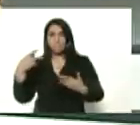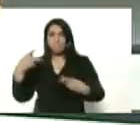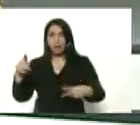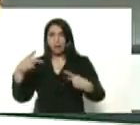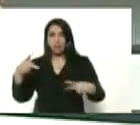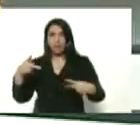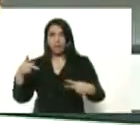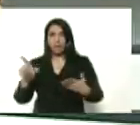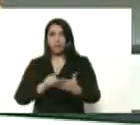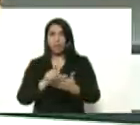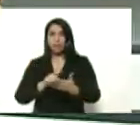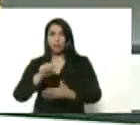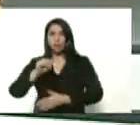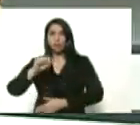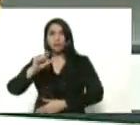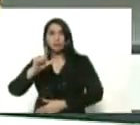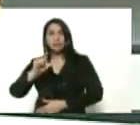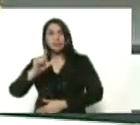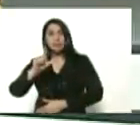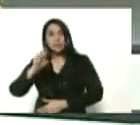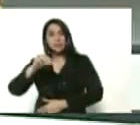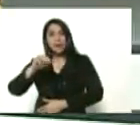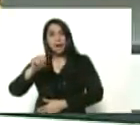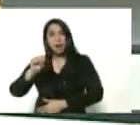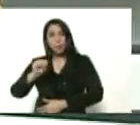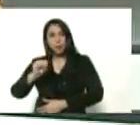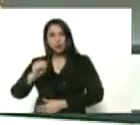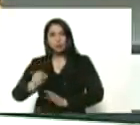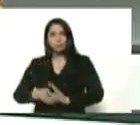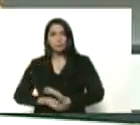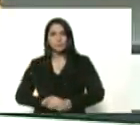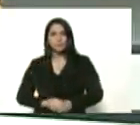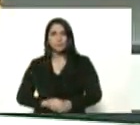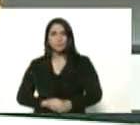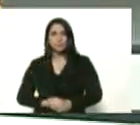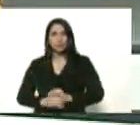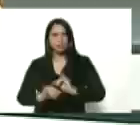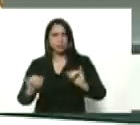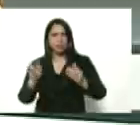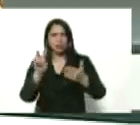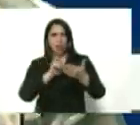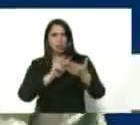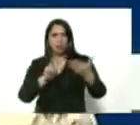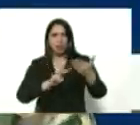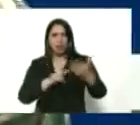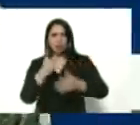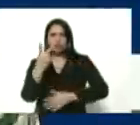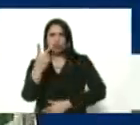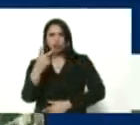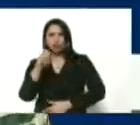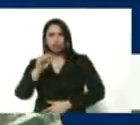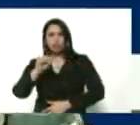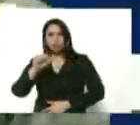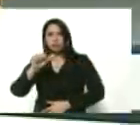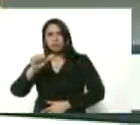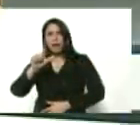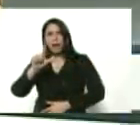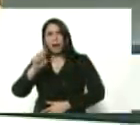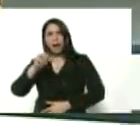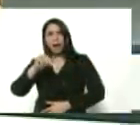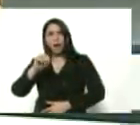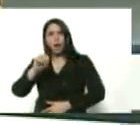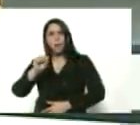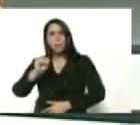Salmos. Así se llama, Bernal, el libro de los Salmos. Ya les voy a leer los dos Salmos que